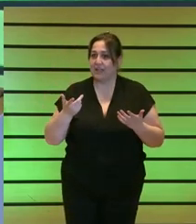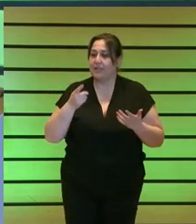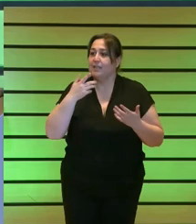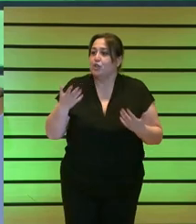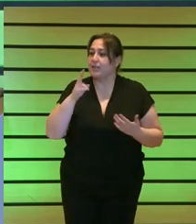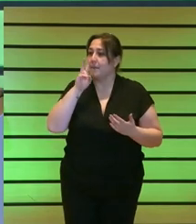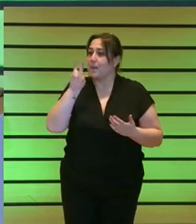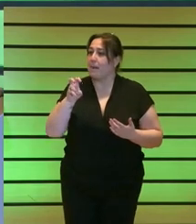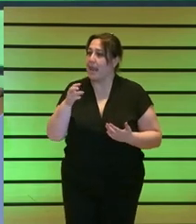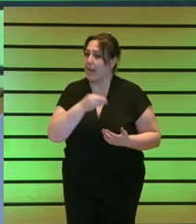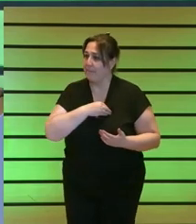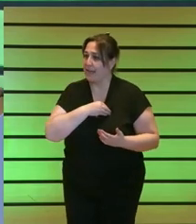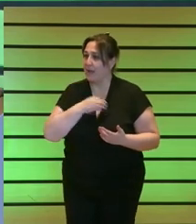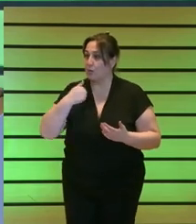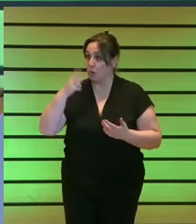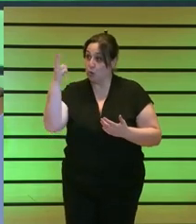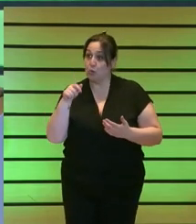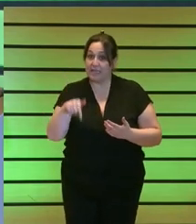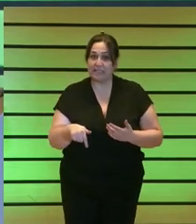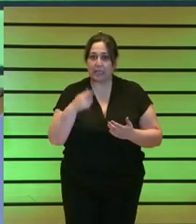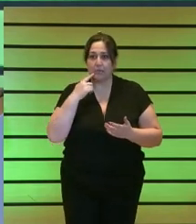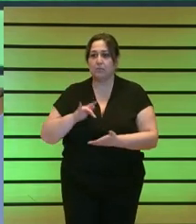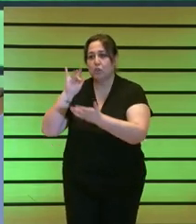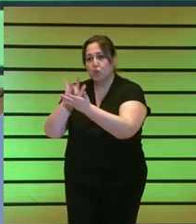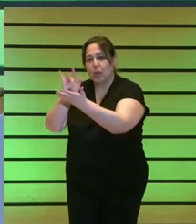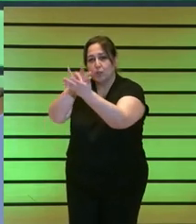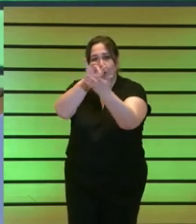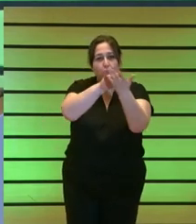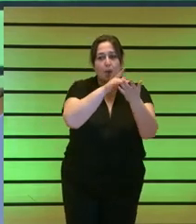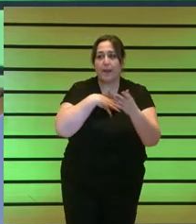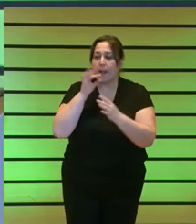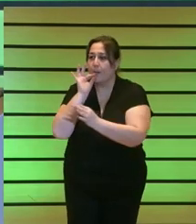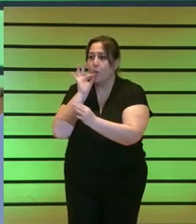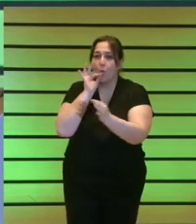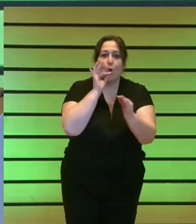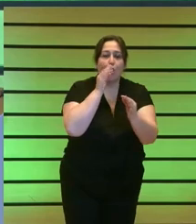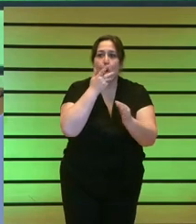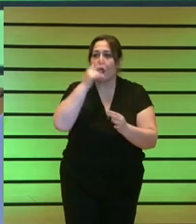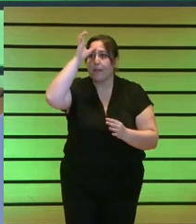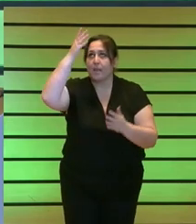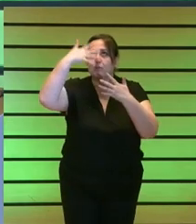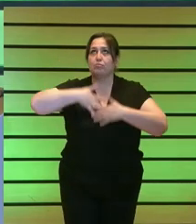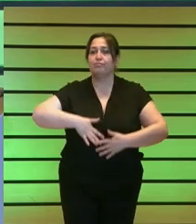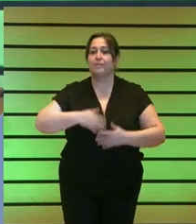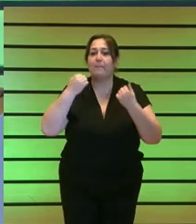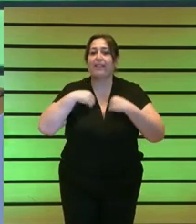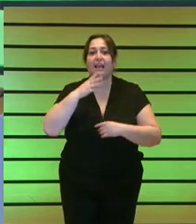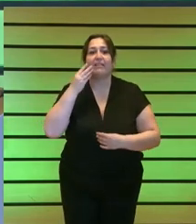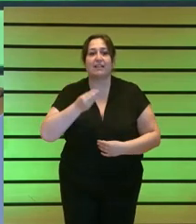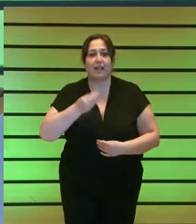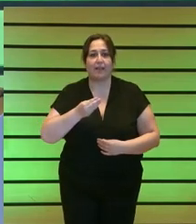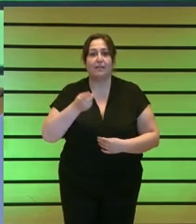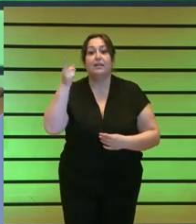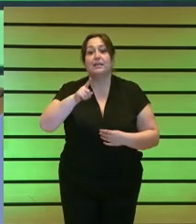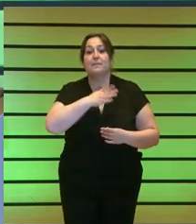realmente cuando uno viene aquí estar en todos estos espacios para llevarse este conocimiento No de práctica destacada no entonces también quiero